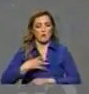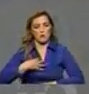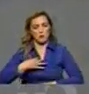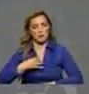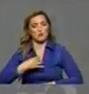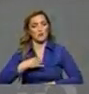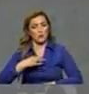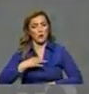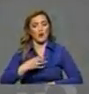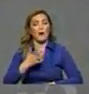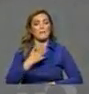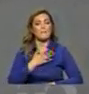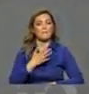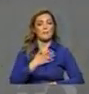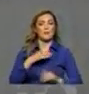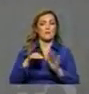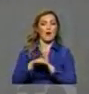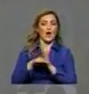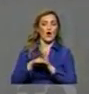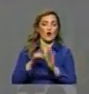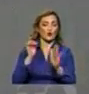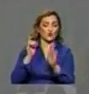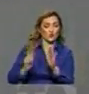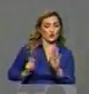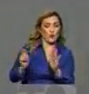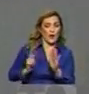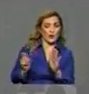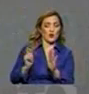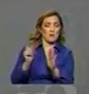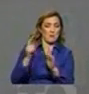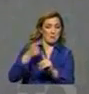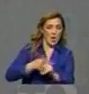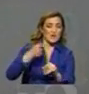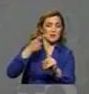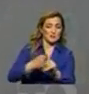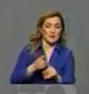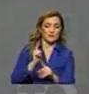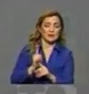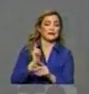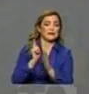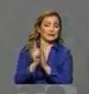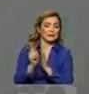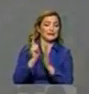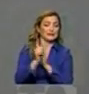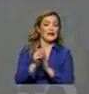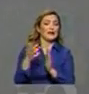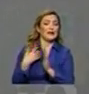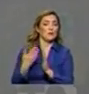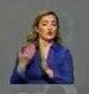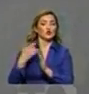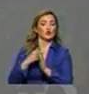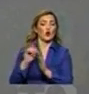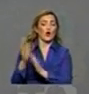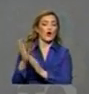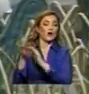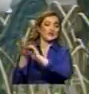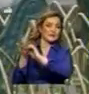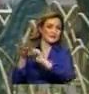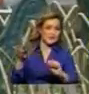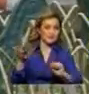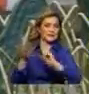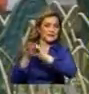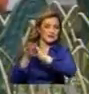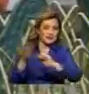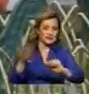del 5% del valor líquido a recibir en mi remuneración mensual a la cuenta de Movimiento Pachakutik. No obstante, ninguno de